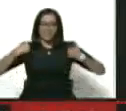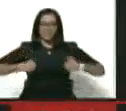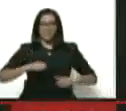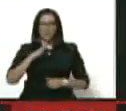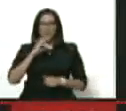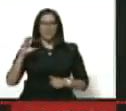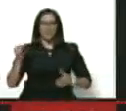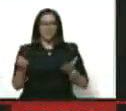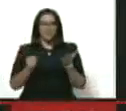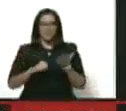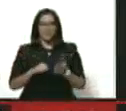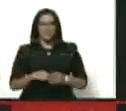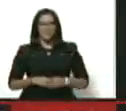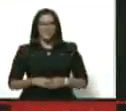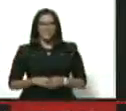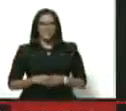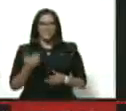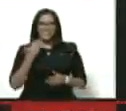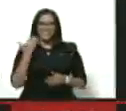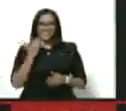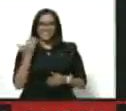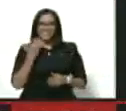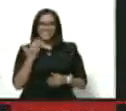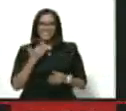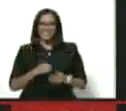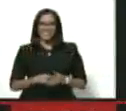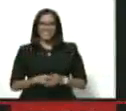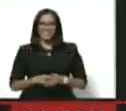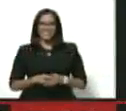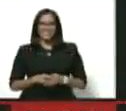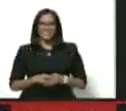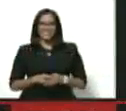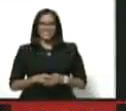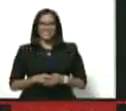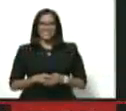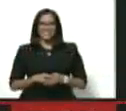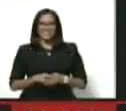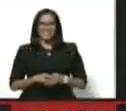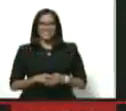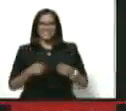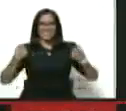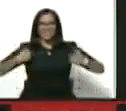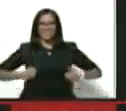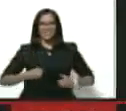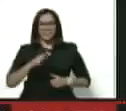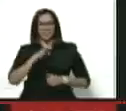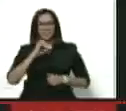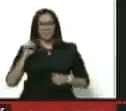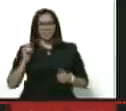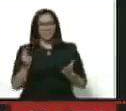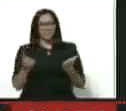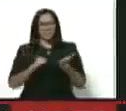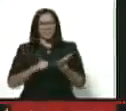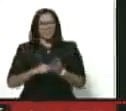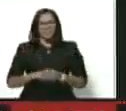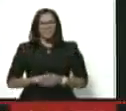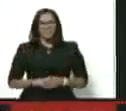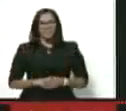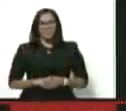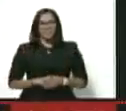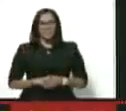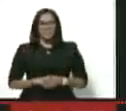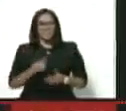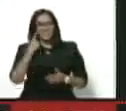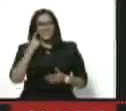mazo, ¿eh? Mira la franela, Silvia. La franela 400 del mazo. Ah.